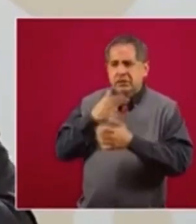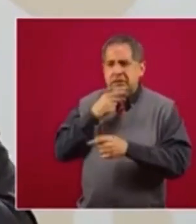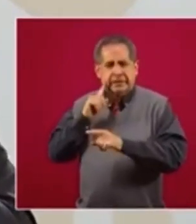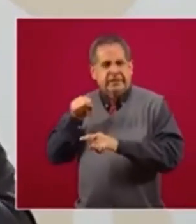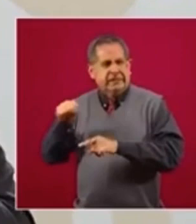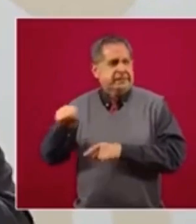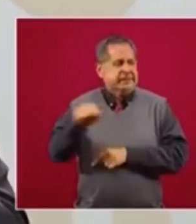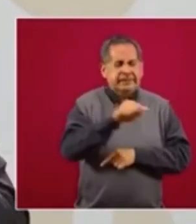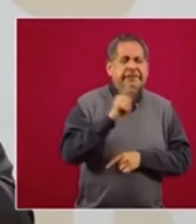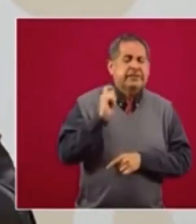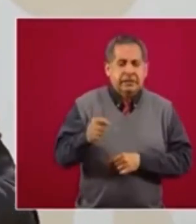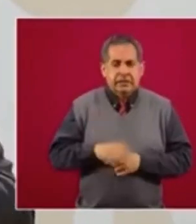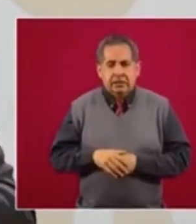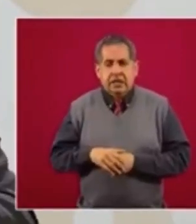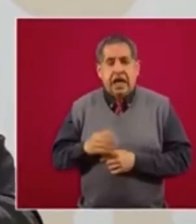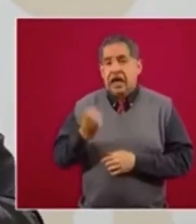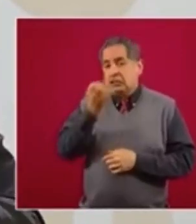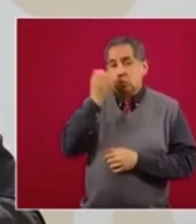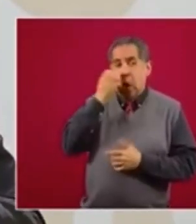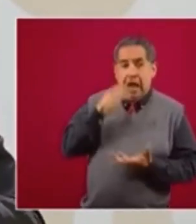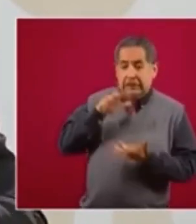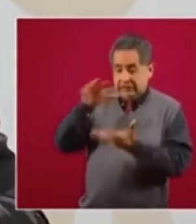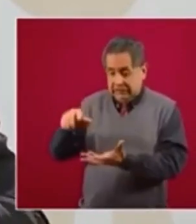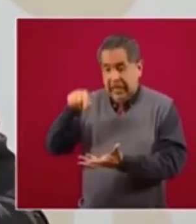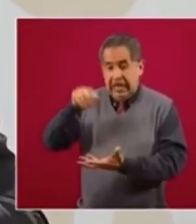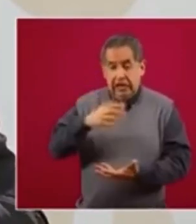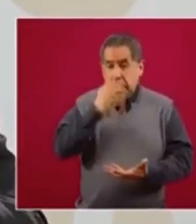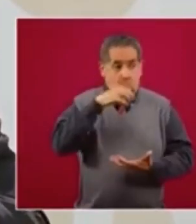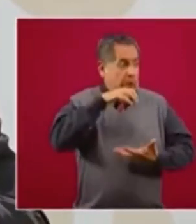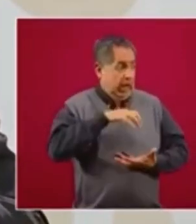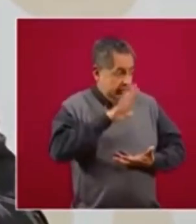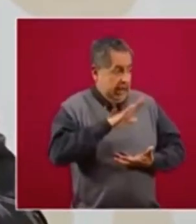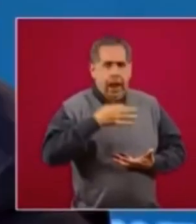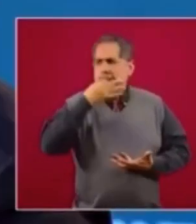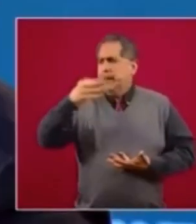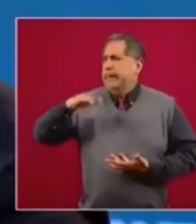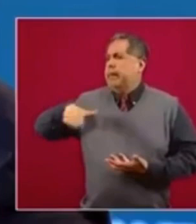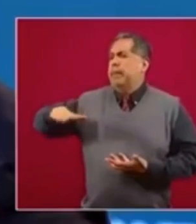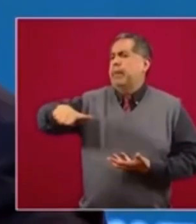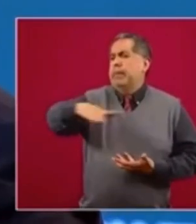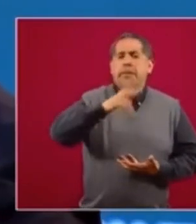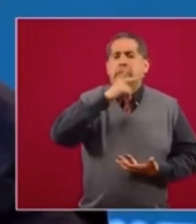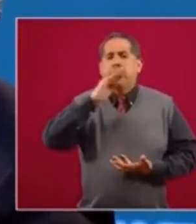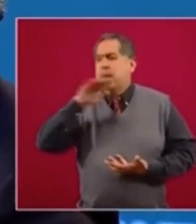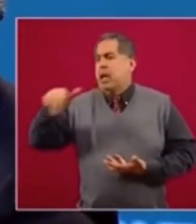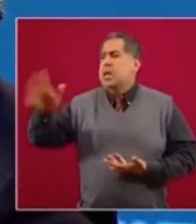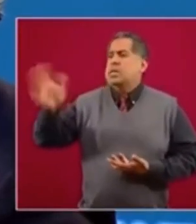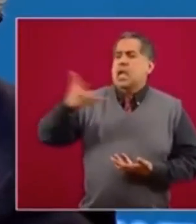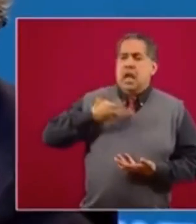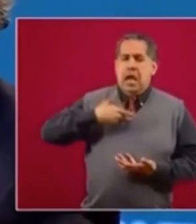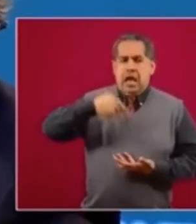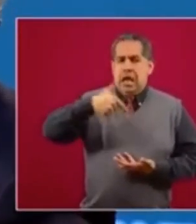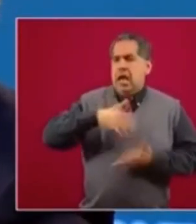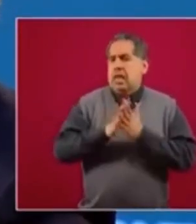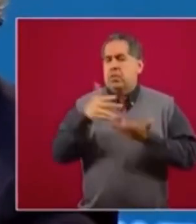secretarios era en que llegaran a las escuelas y que avisaran a los madres y padres de familia que ya estaban los libros en las